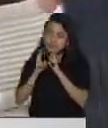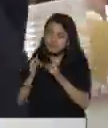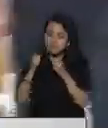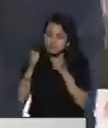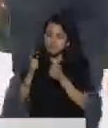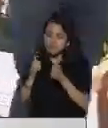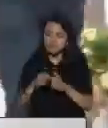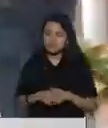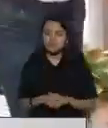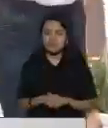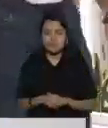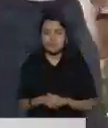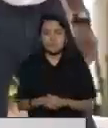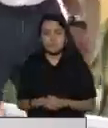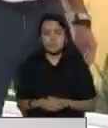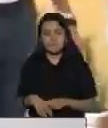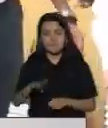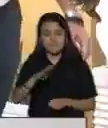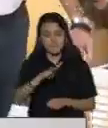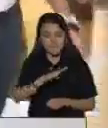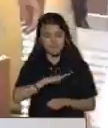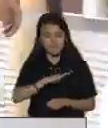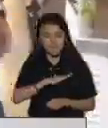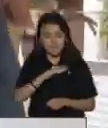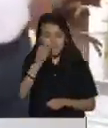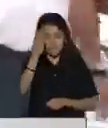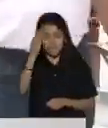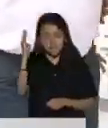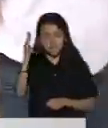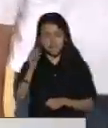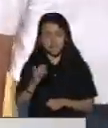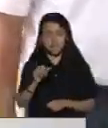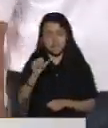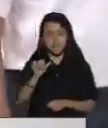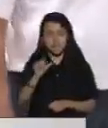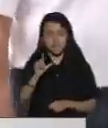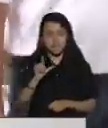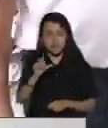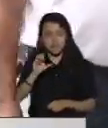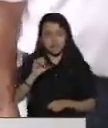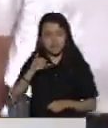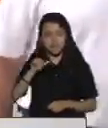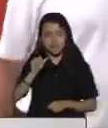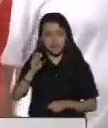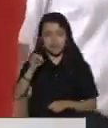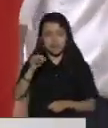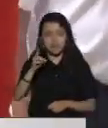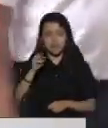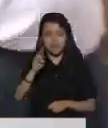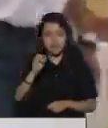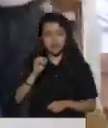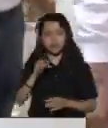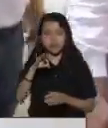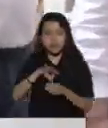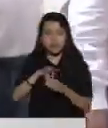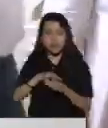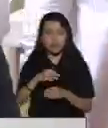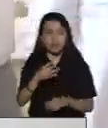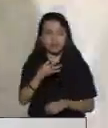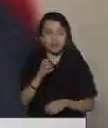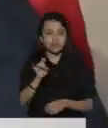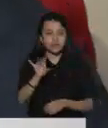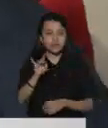estrechas. En la alcaldía de Barranquilla, Alejandro Char arrasó como estaba previsto. Para su tercer periodo, logró